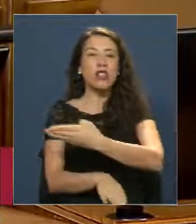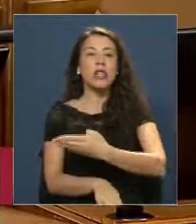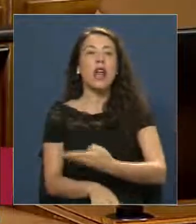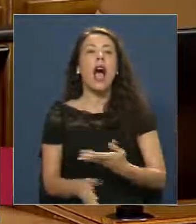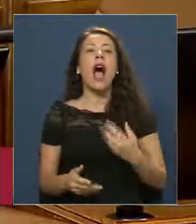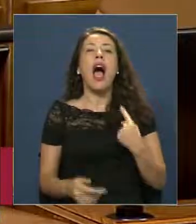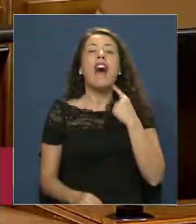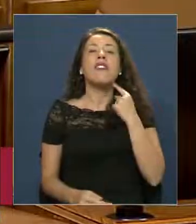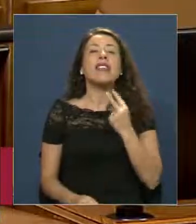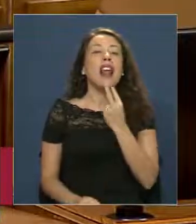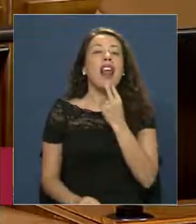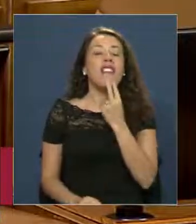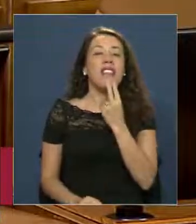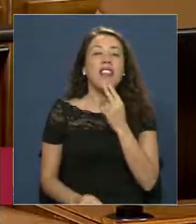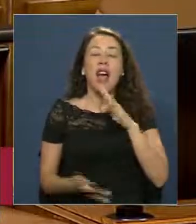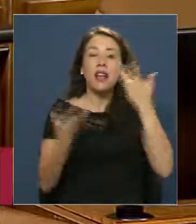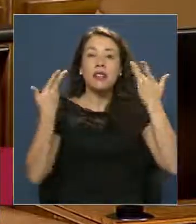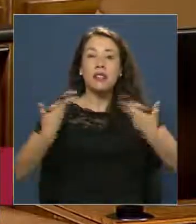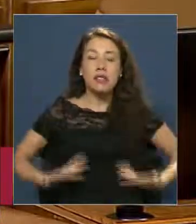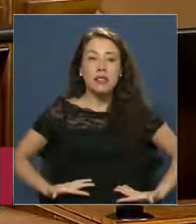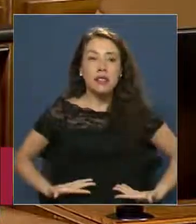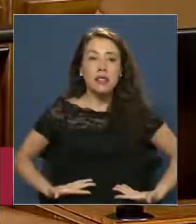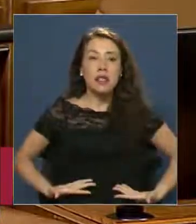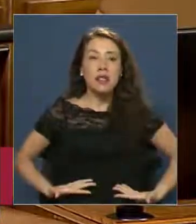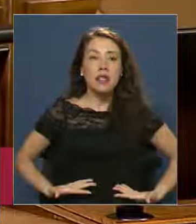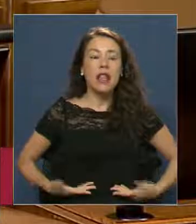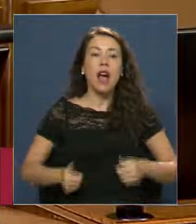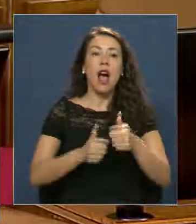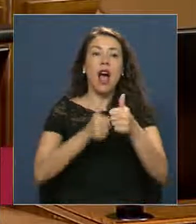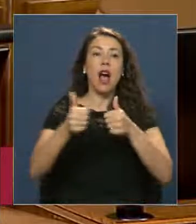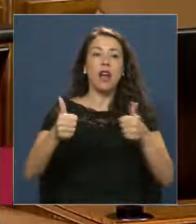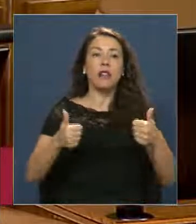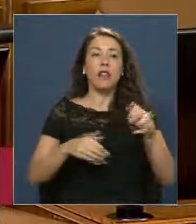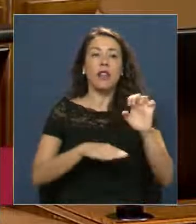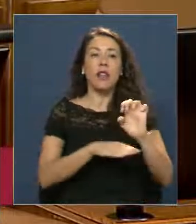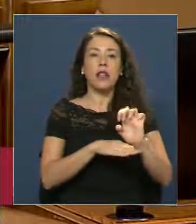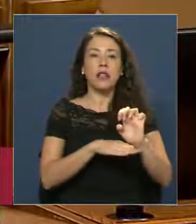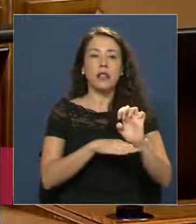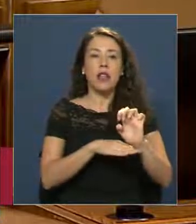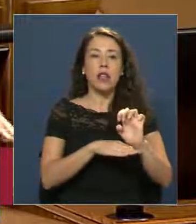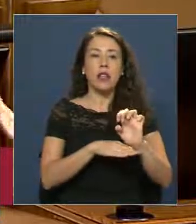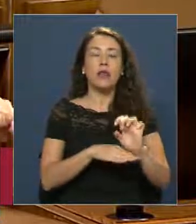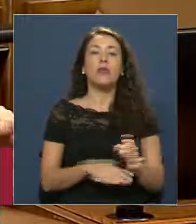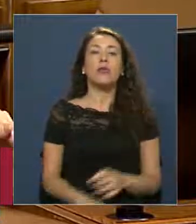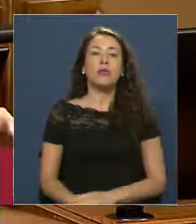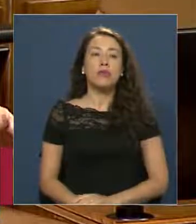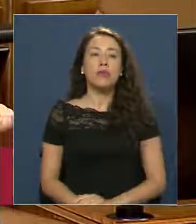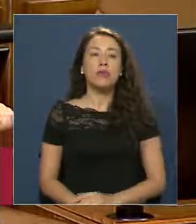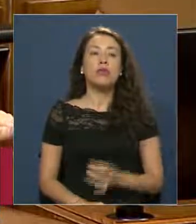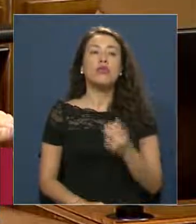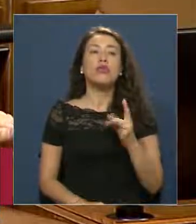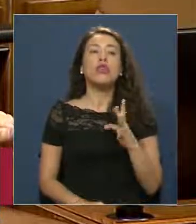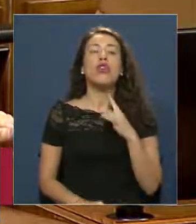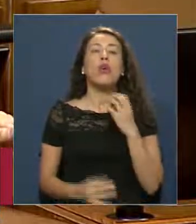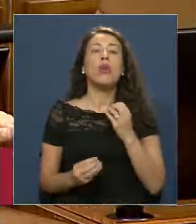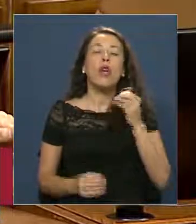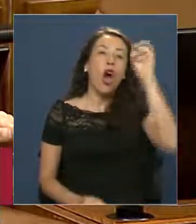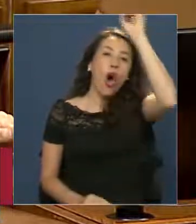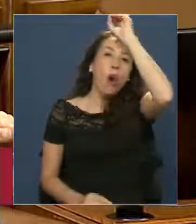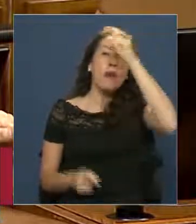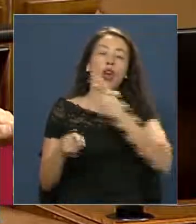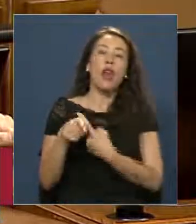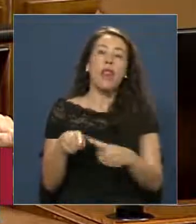atentar contra la vida y la integridad física de autoridades del Estado por el solo hecho de tener